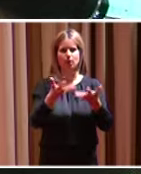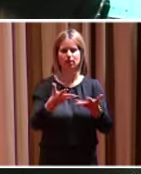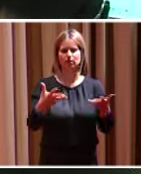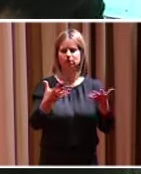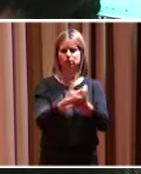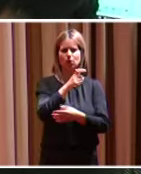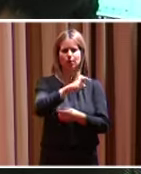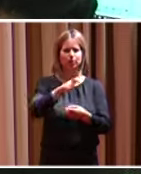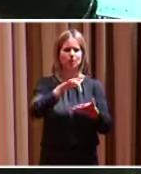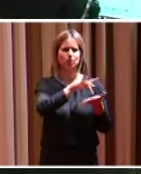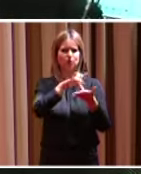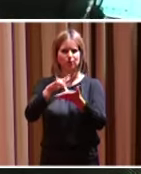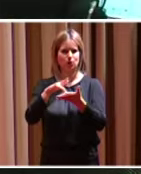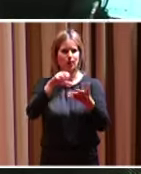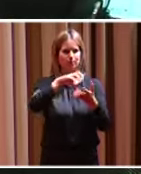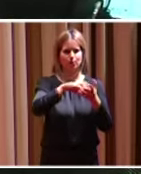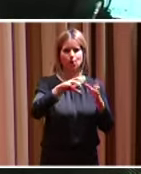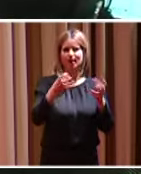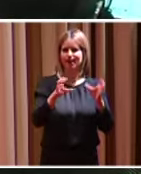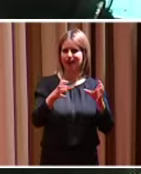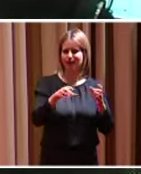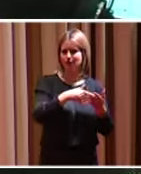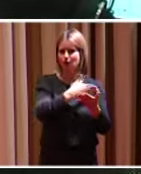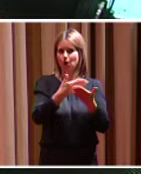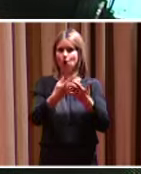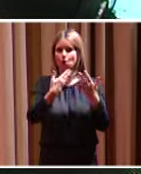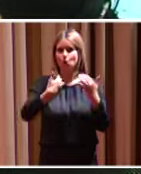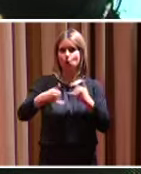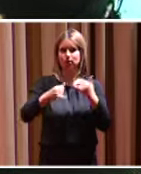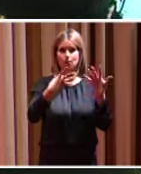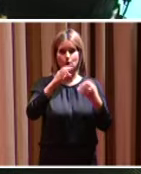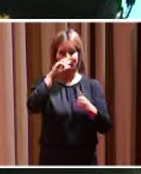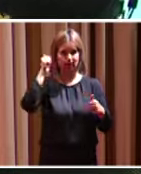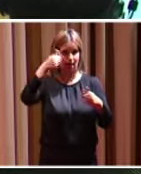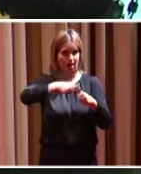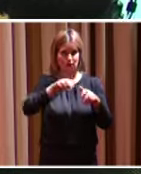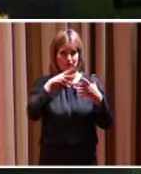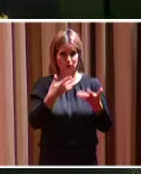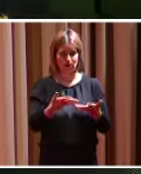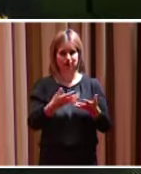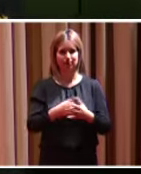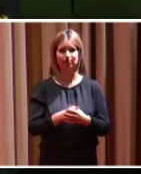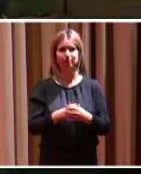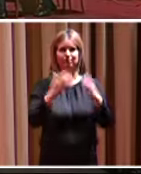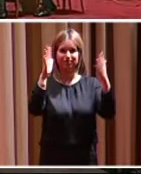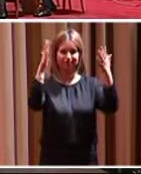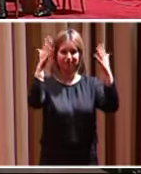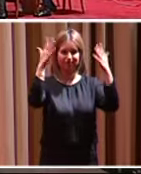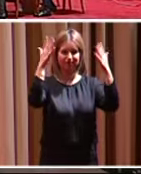pues a toda la gente que ha pasado por esta ciudad, por esta radio, los últimos 90 años, que son los que tenemos.